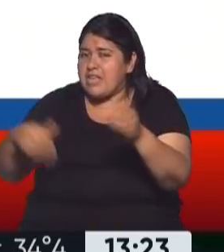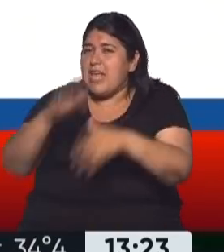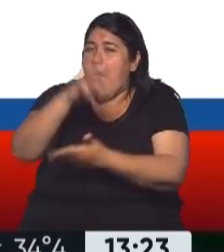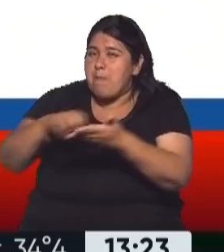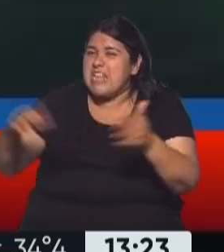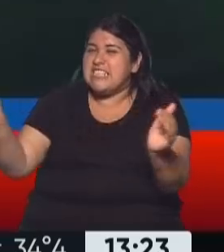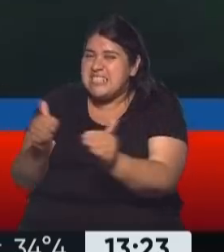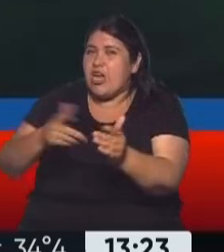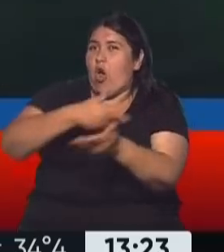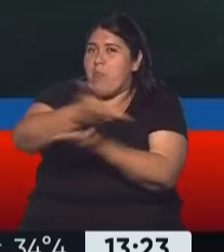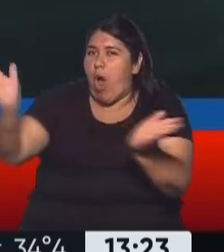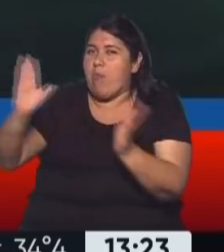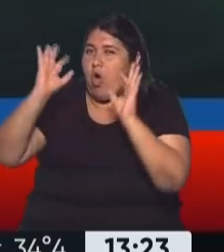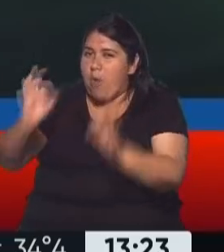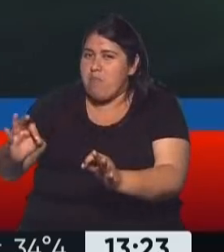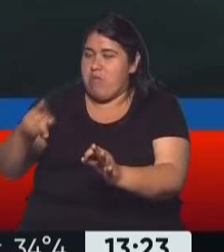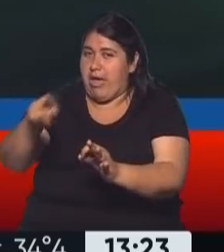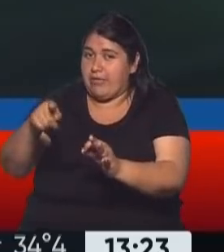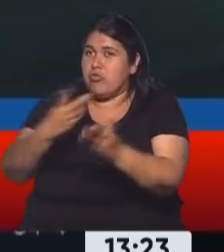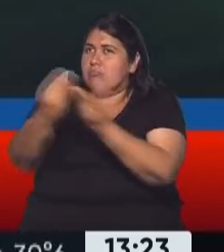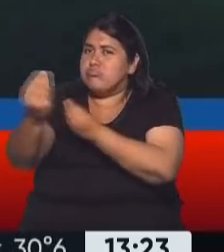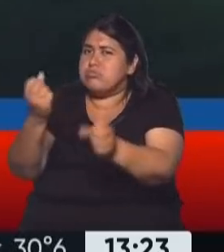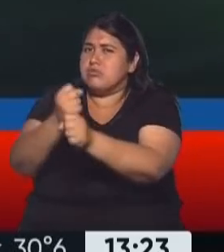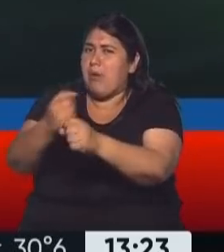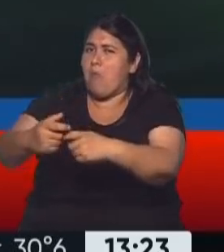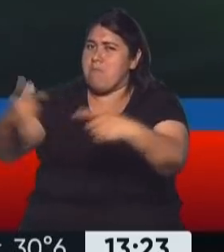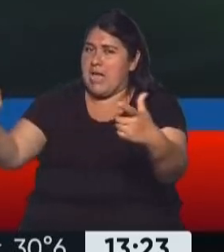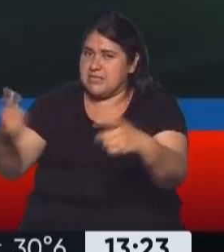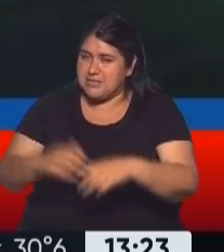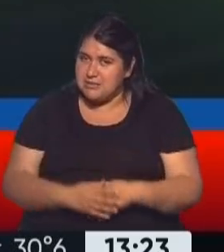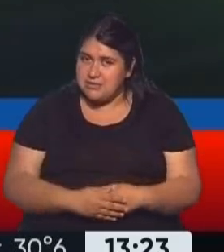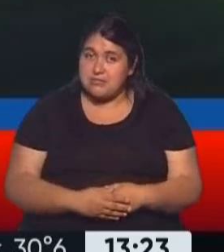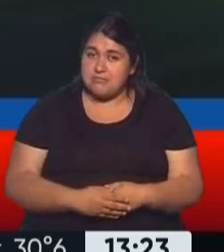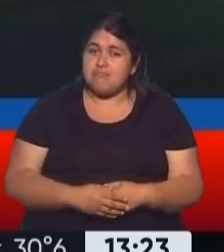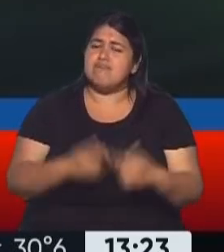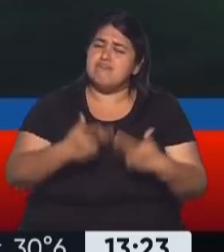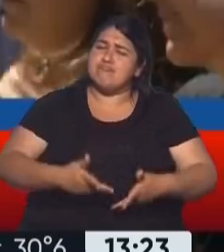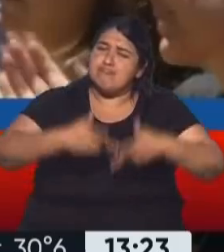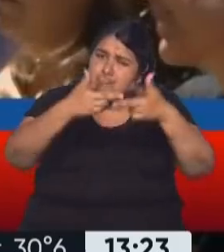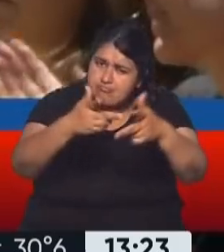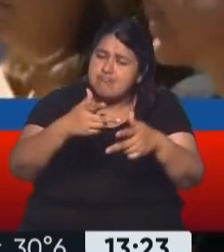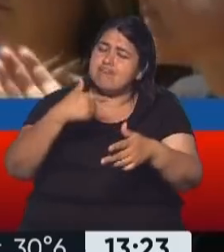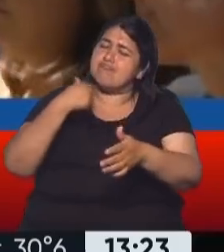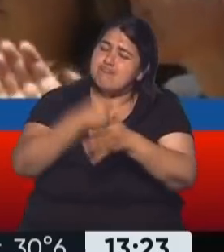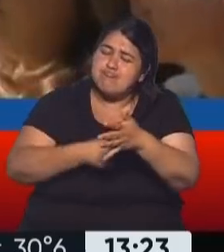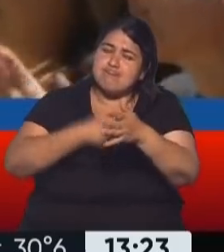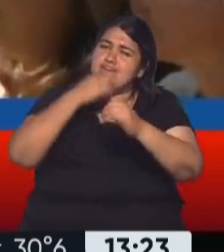y mediana empresa que invierte y da empleo en la Argentina. Repitámoslo hasta el